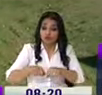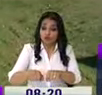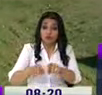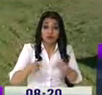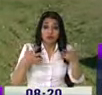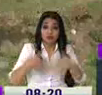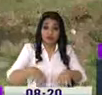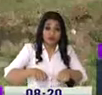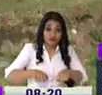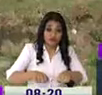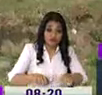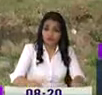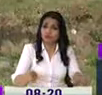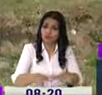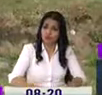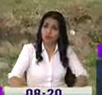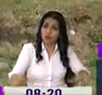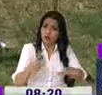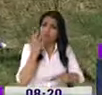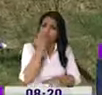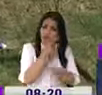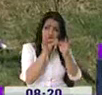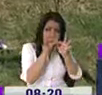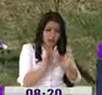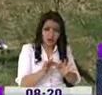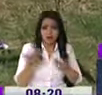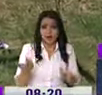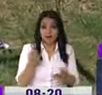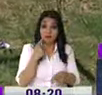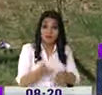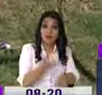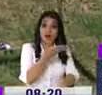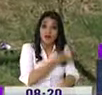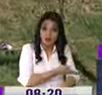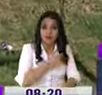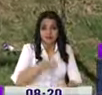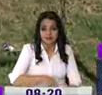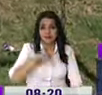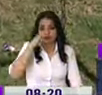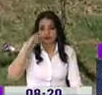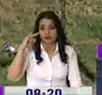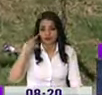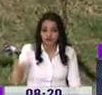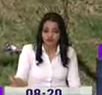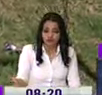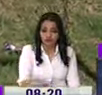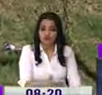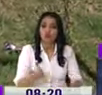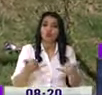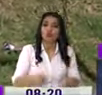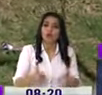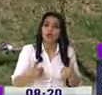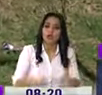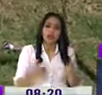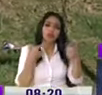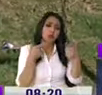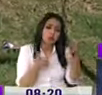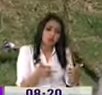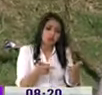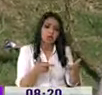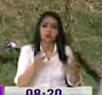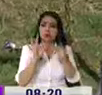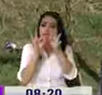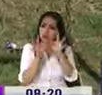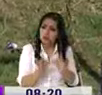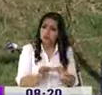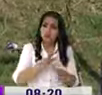que el espacio se pueda utilizar. Antes nosotros teníamos nuestros niños pequeños, nosotros les cuidábamos, engrasábamos,